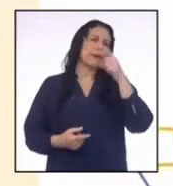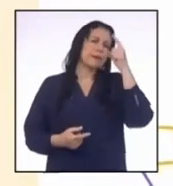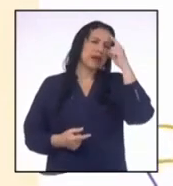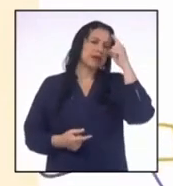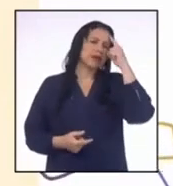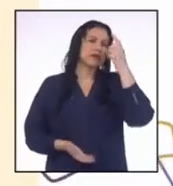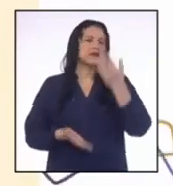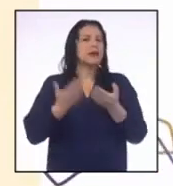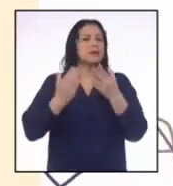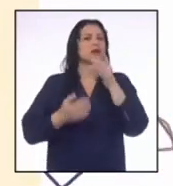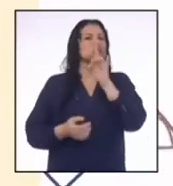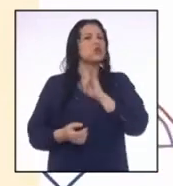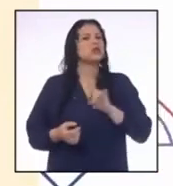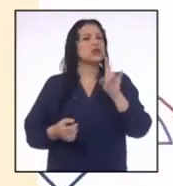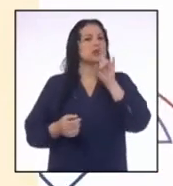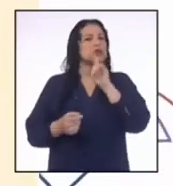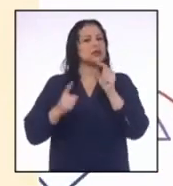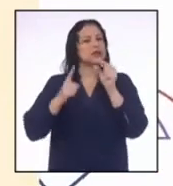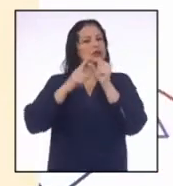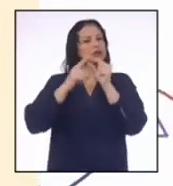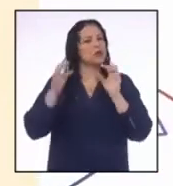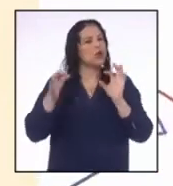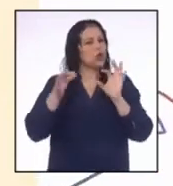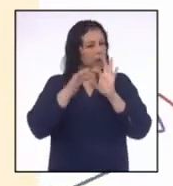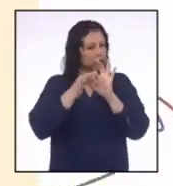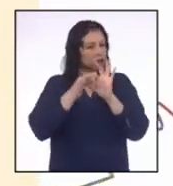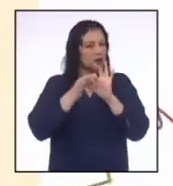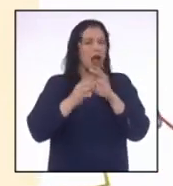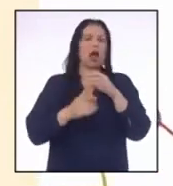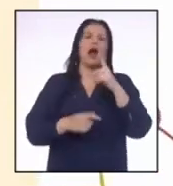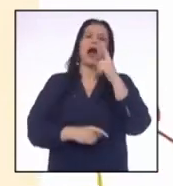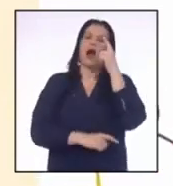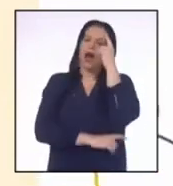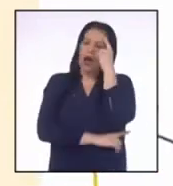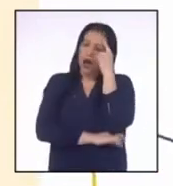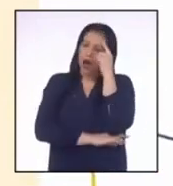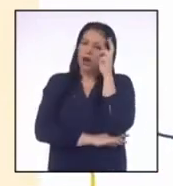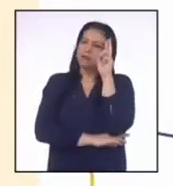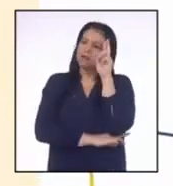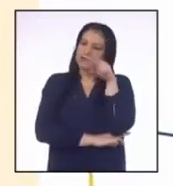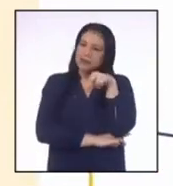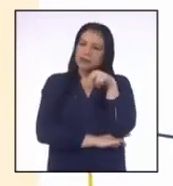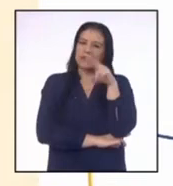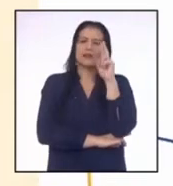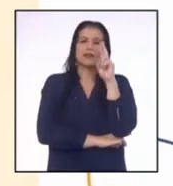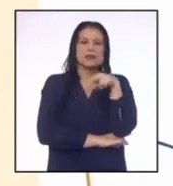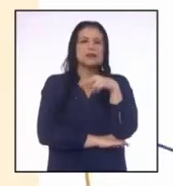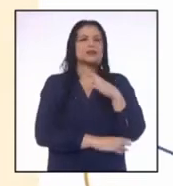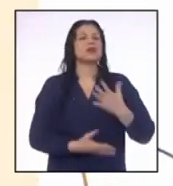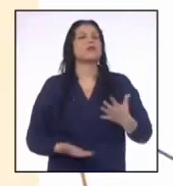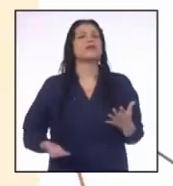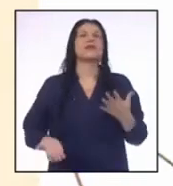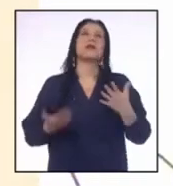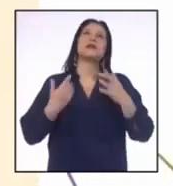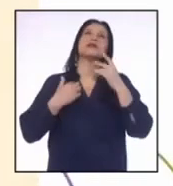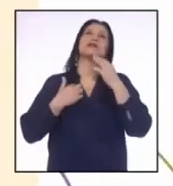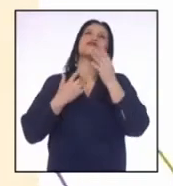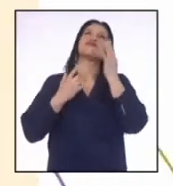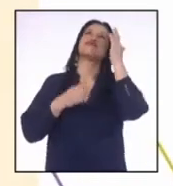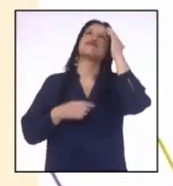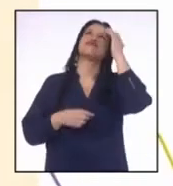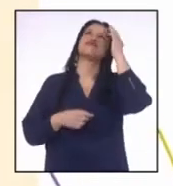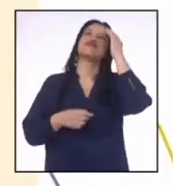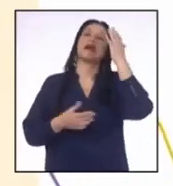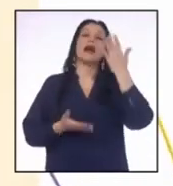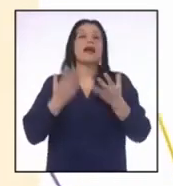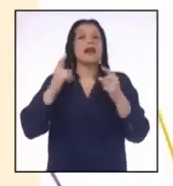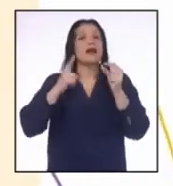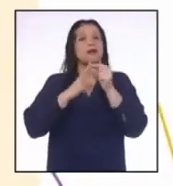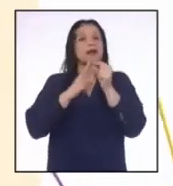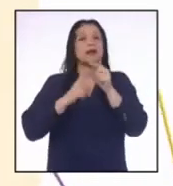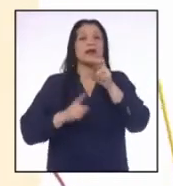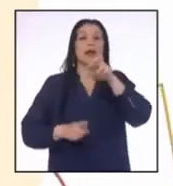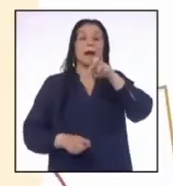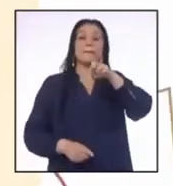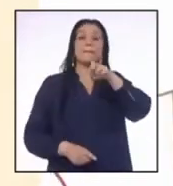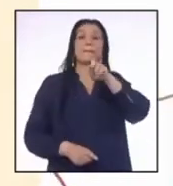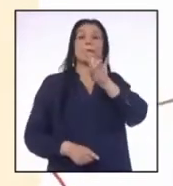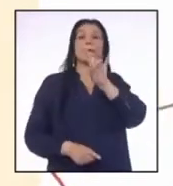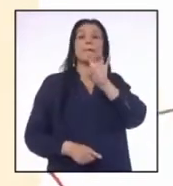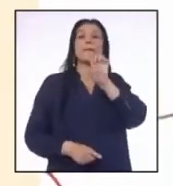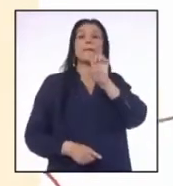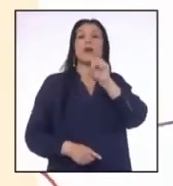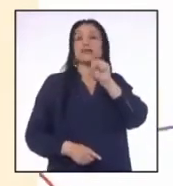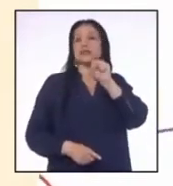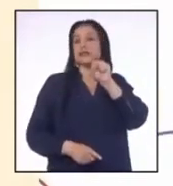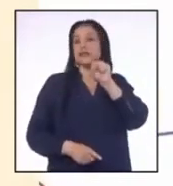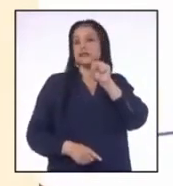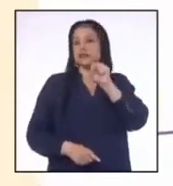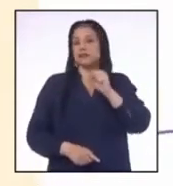parece si utilizas un conector? No me había dado cuenta. Se me ocurre que puedo usar el conector pues. A